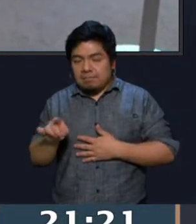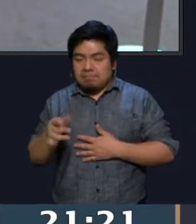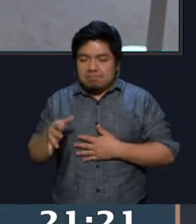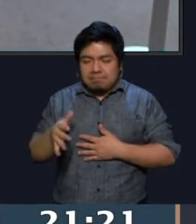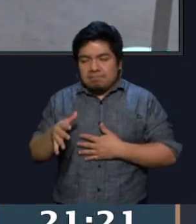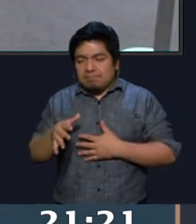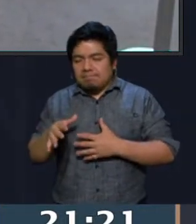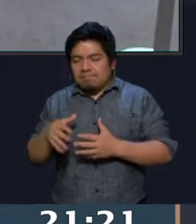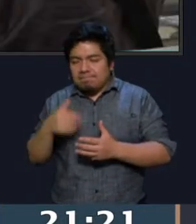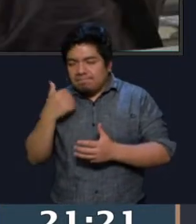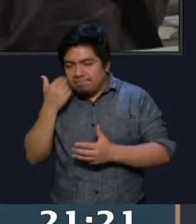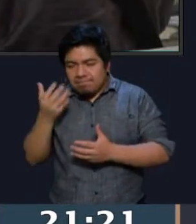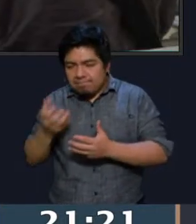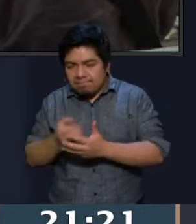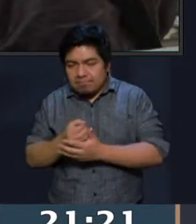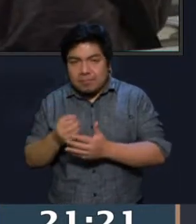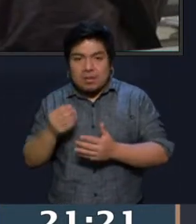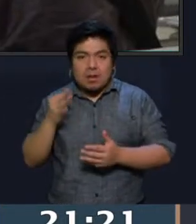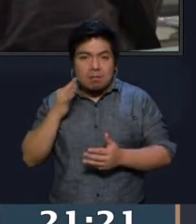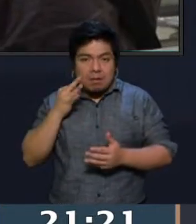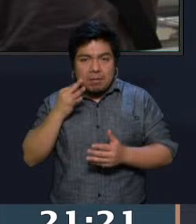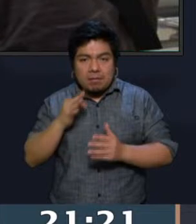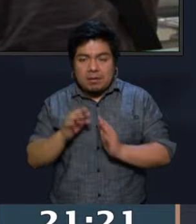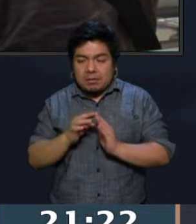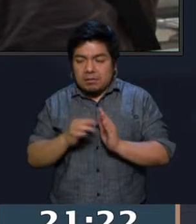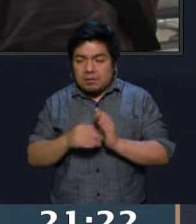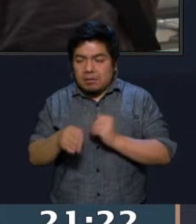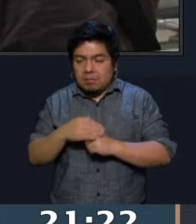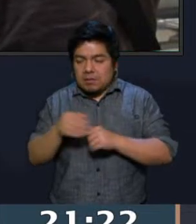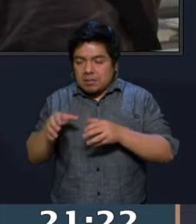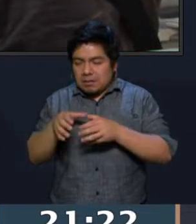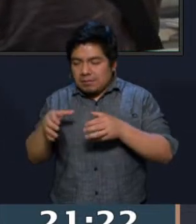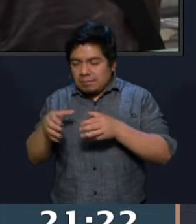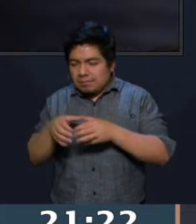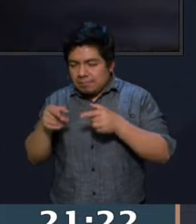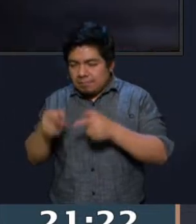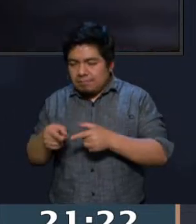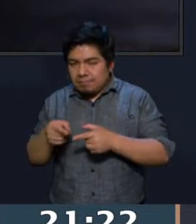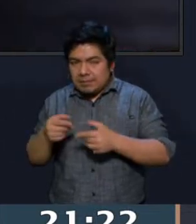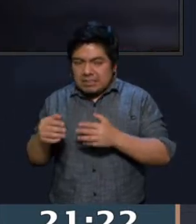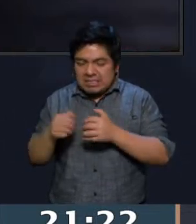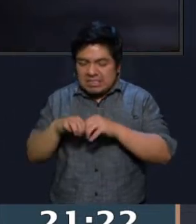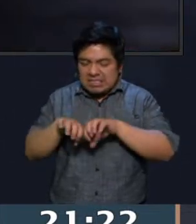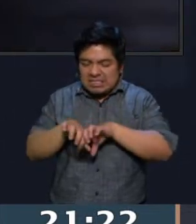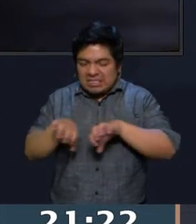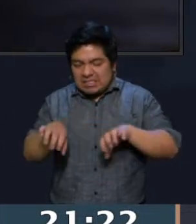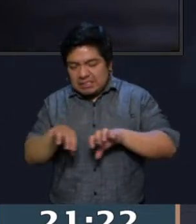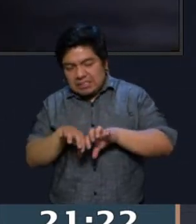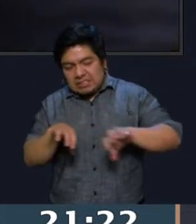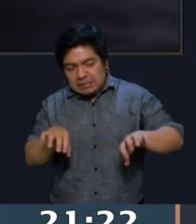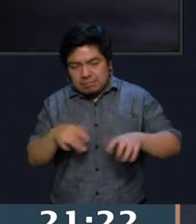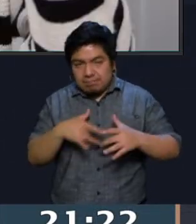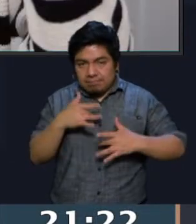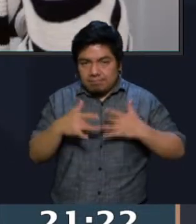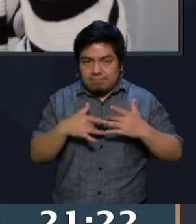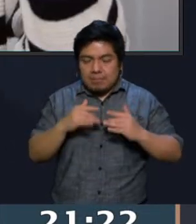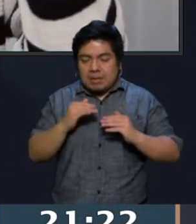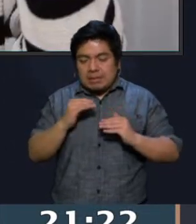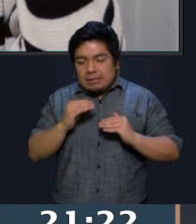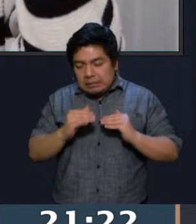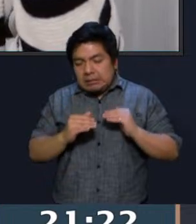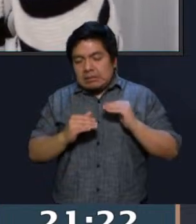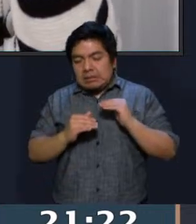agenda ambiciosa en términos de reforma fiscal, por el tipo de Congreso que le tocó, que está muy dividido, la están implementando de forma escalonada, ¿no?